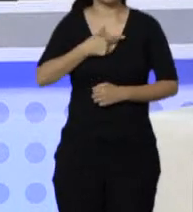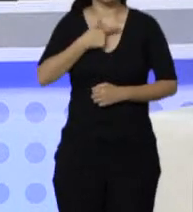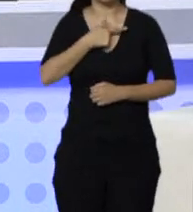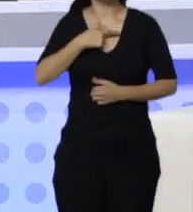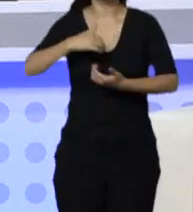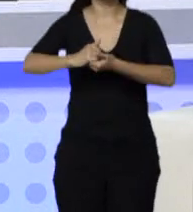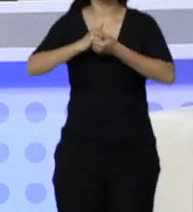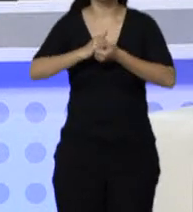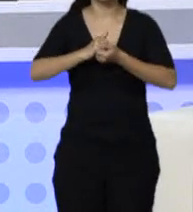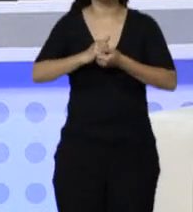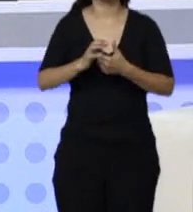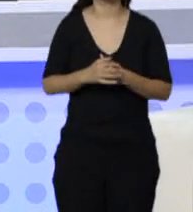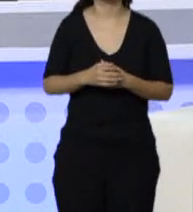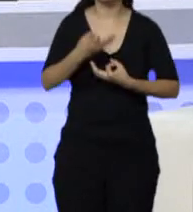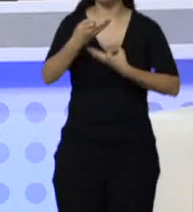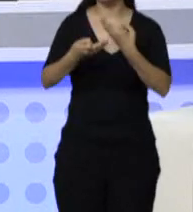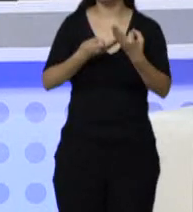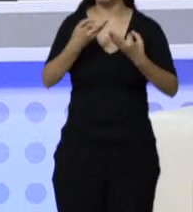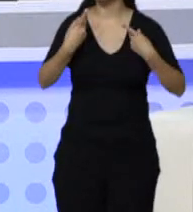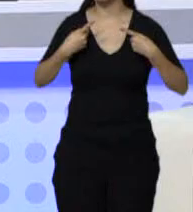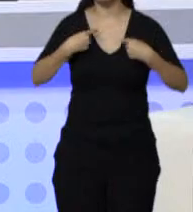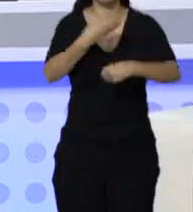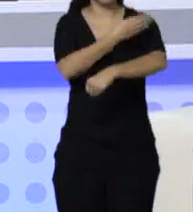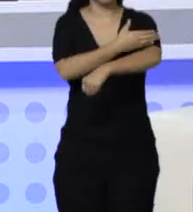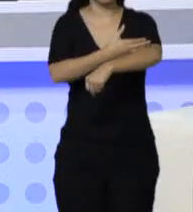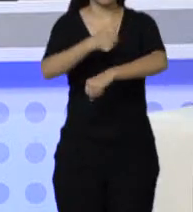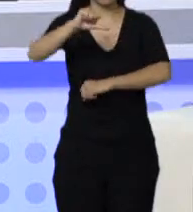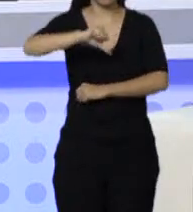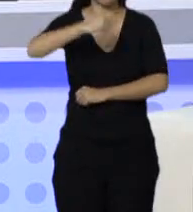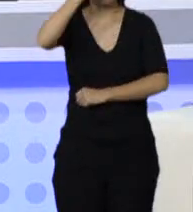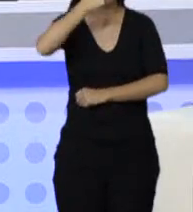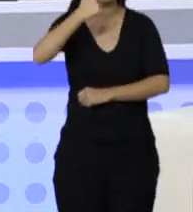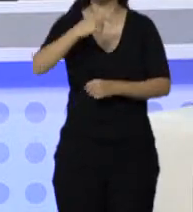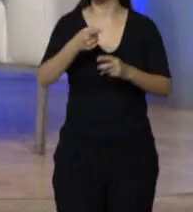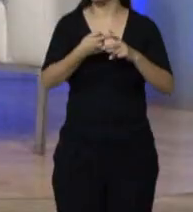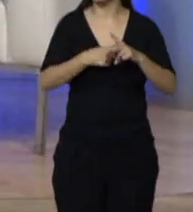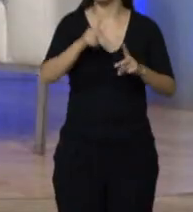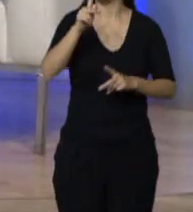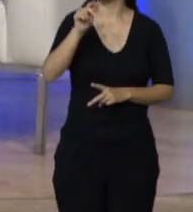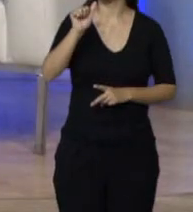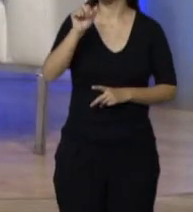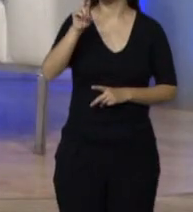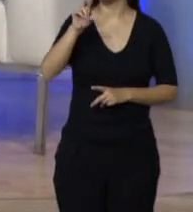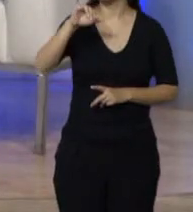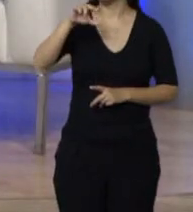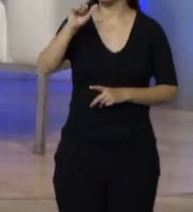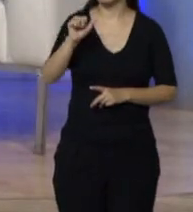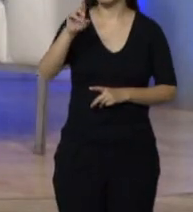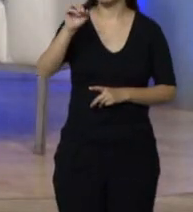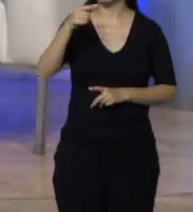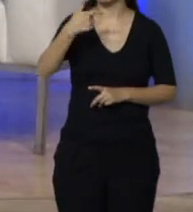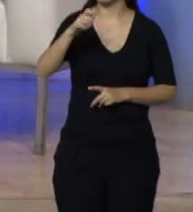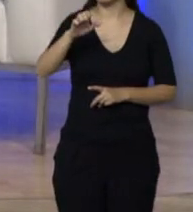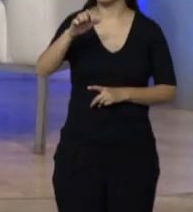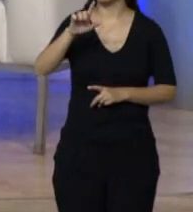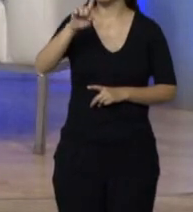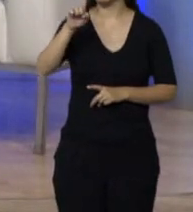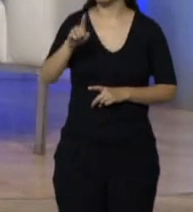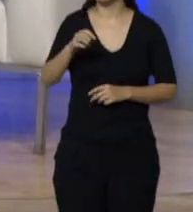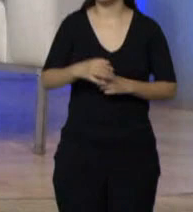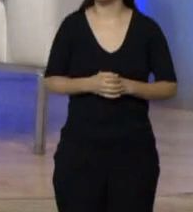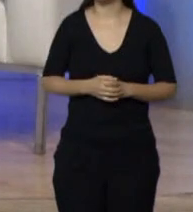siempre saludar al panel de esta noche empezando por mi compañera paulina rodríguez pago como estas super buenas noches bienvenidos